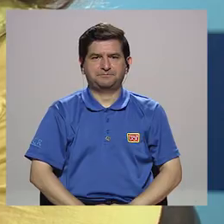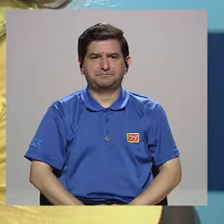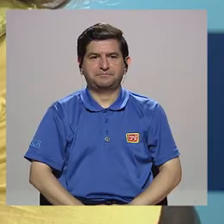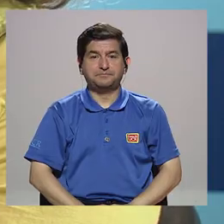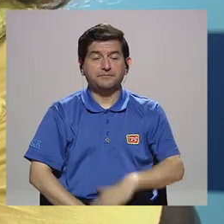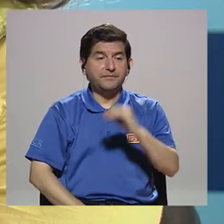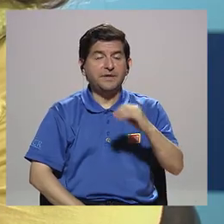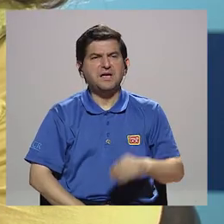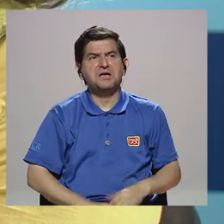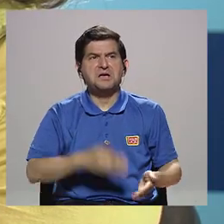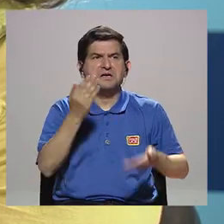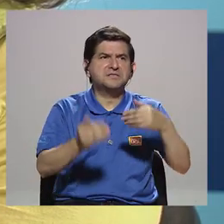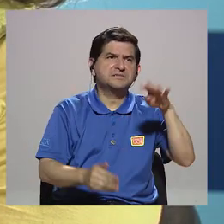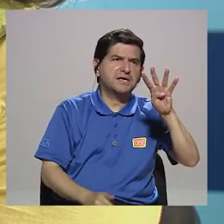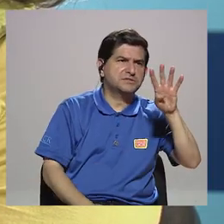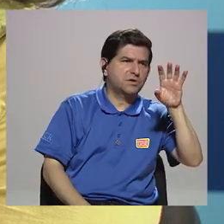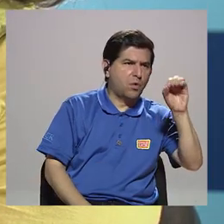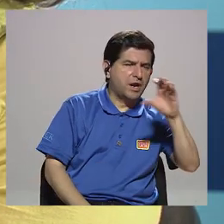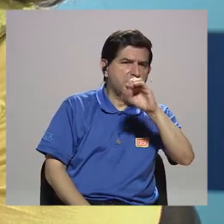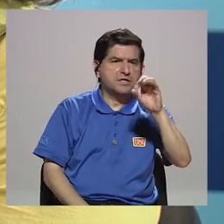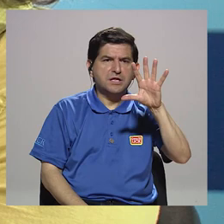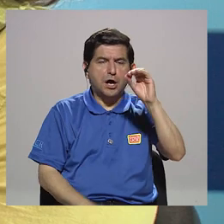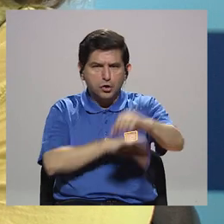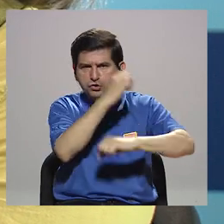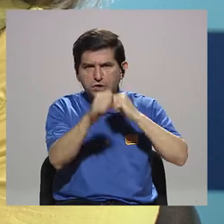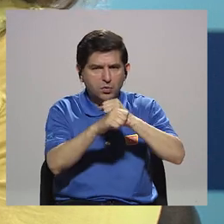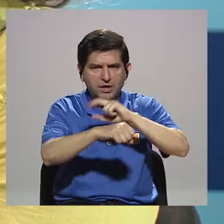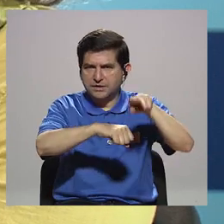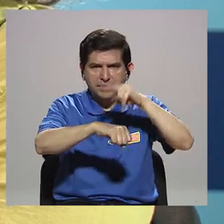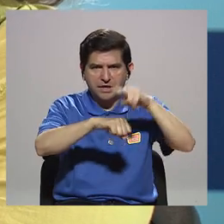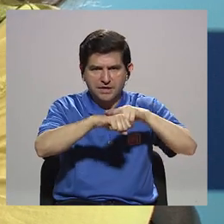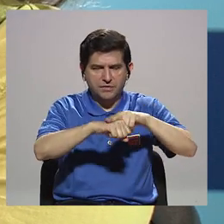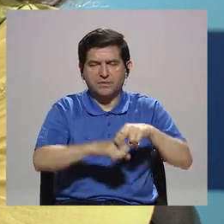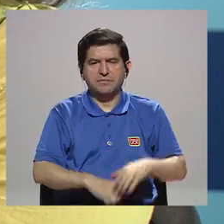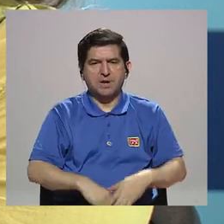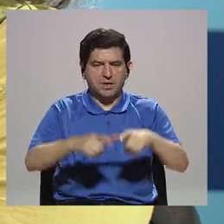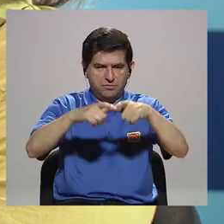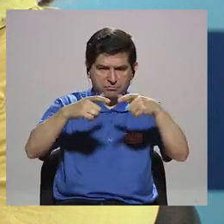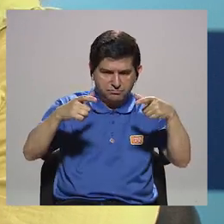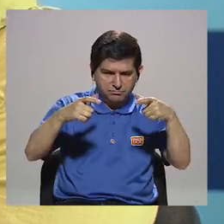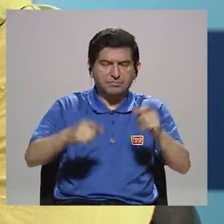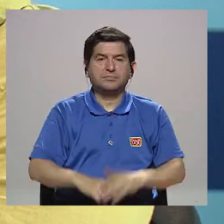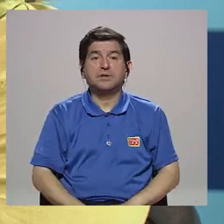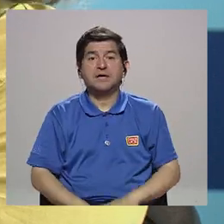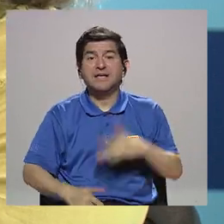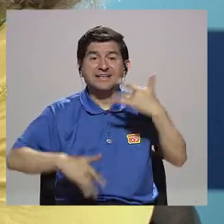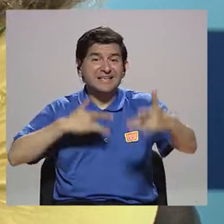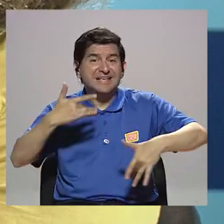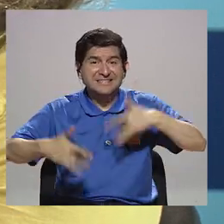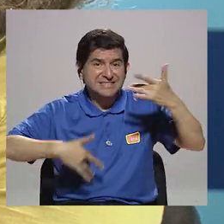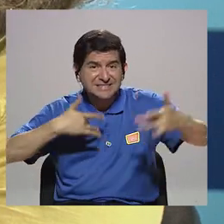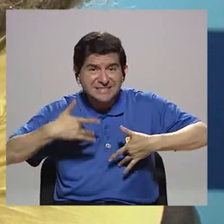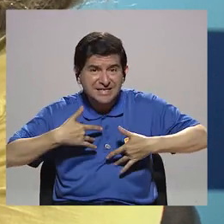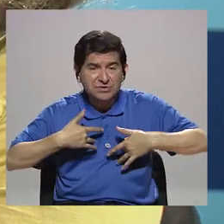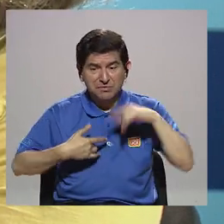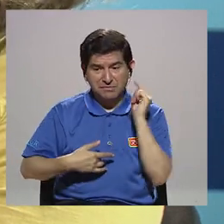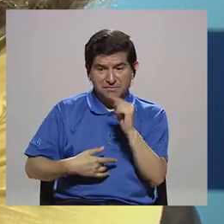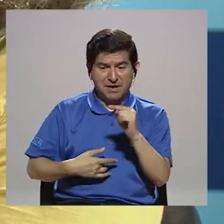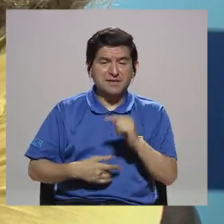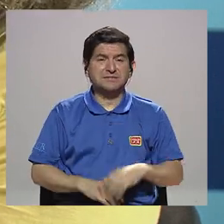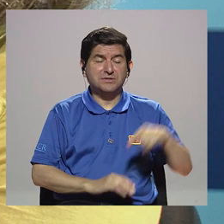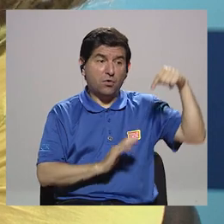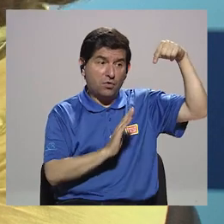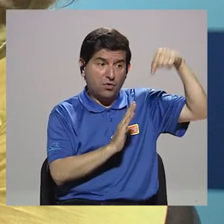mayor, ¿verdad? Y los picos están entre 40 y 50 años. Ok. Y los síntomas entonces de